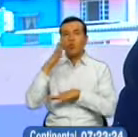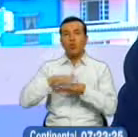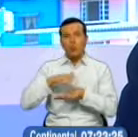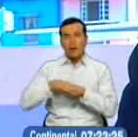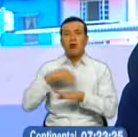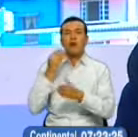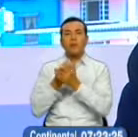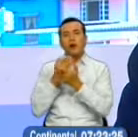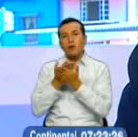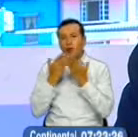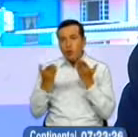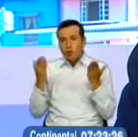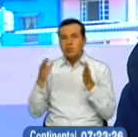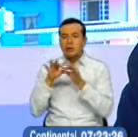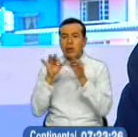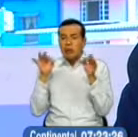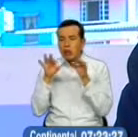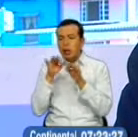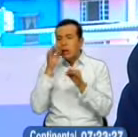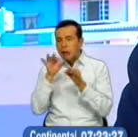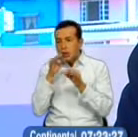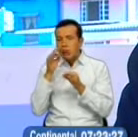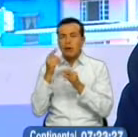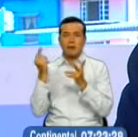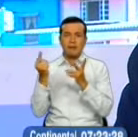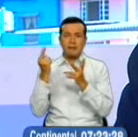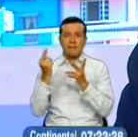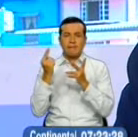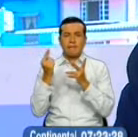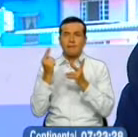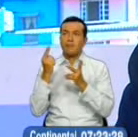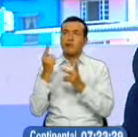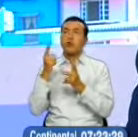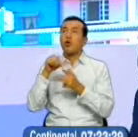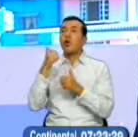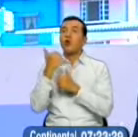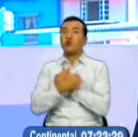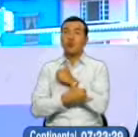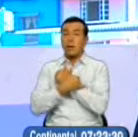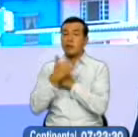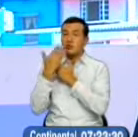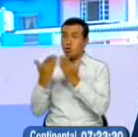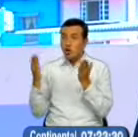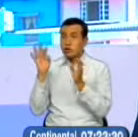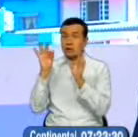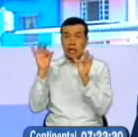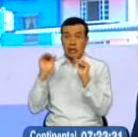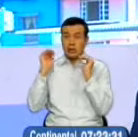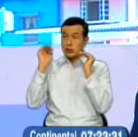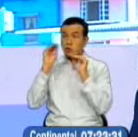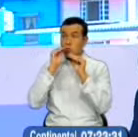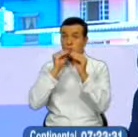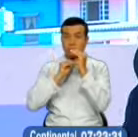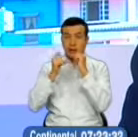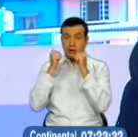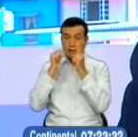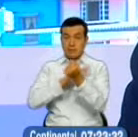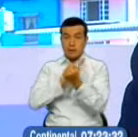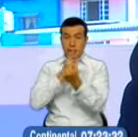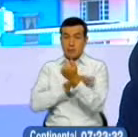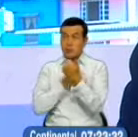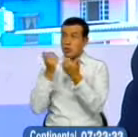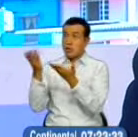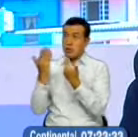una composición tan poco diversificada en materia de comercio internacional. Es decir, los aspectos de concentración en